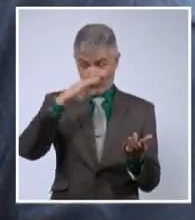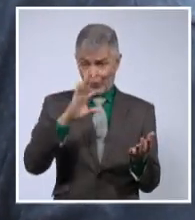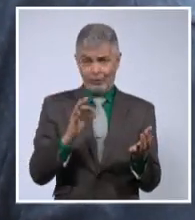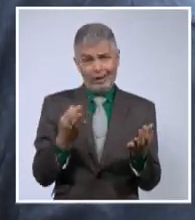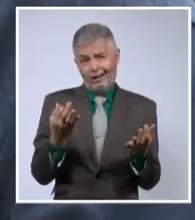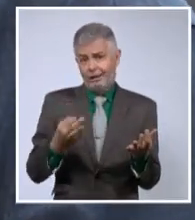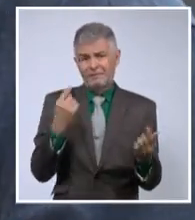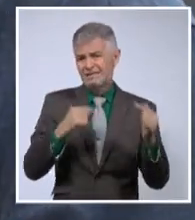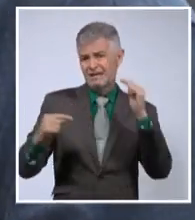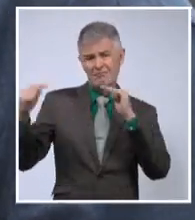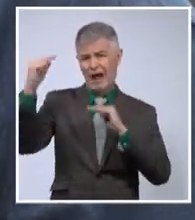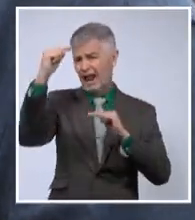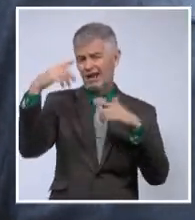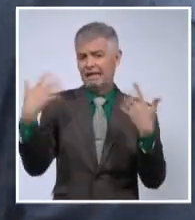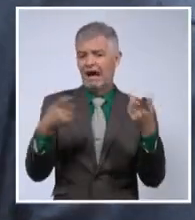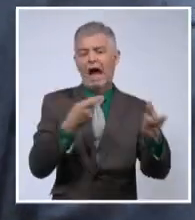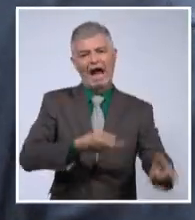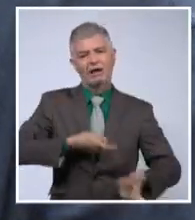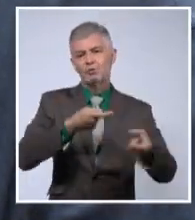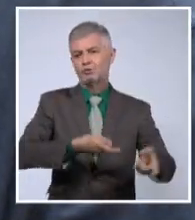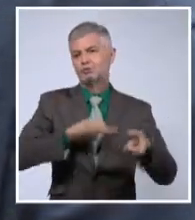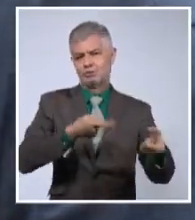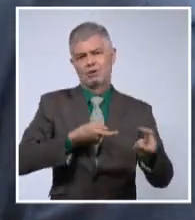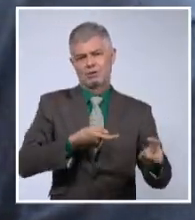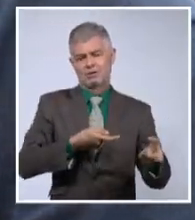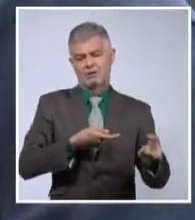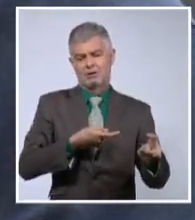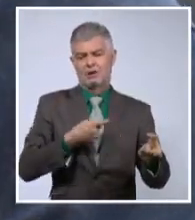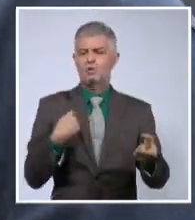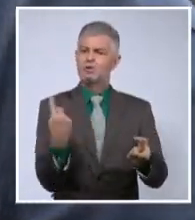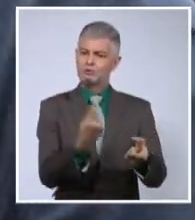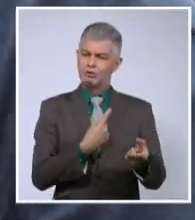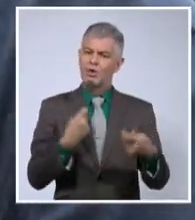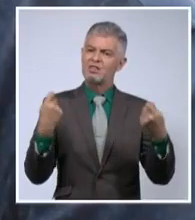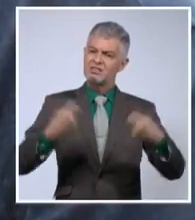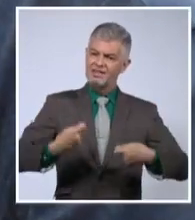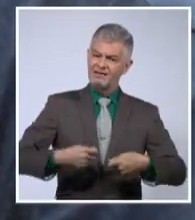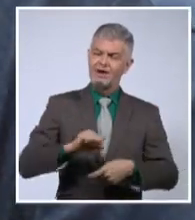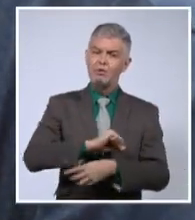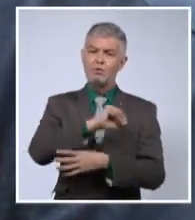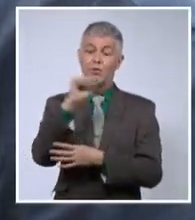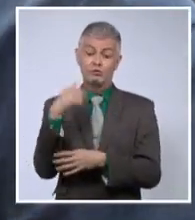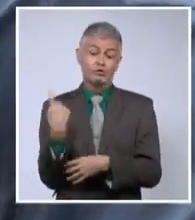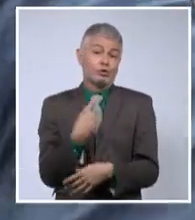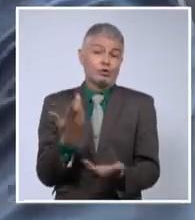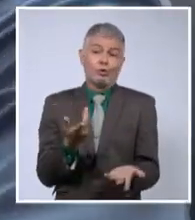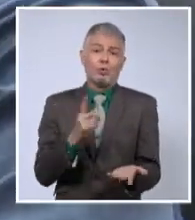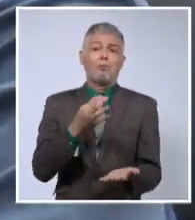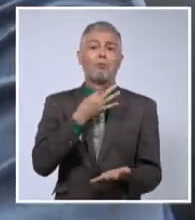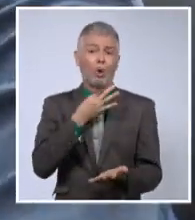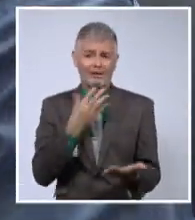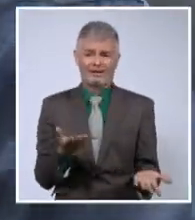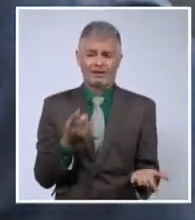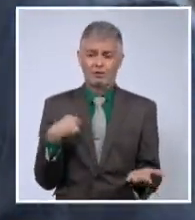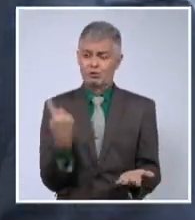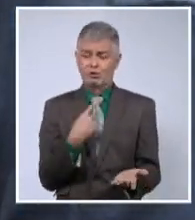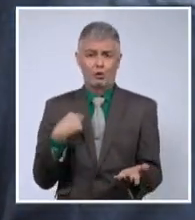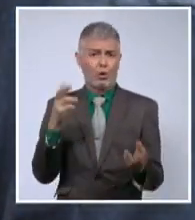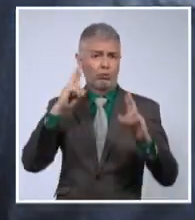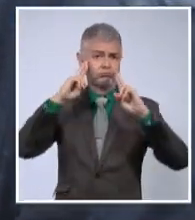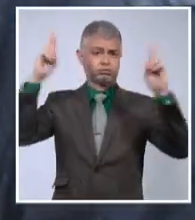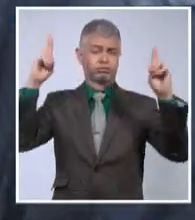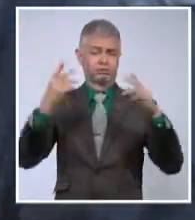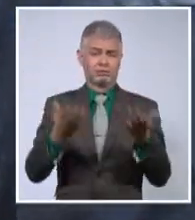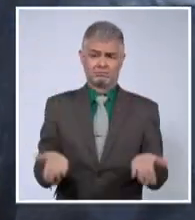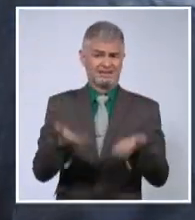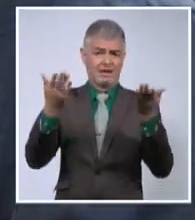eminentemente agrícola. Hay que ir hacia la agroecología. Somos un país pobre, no somos desarrollados. El bloqueo se